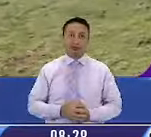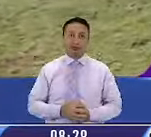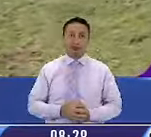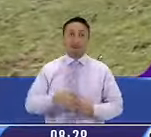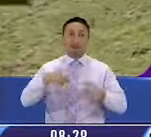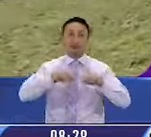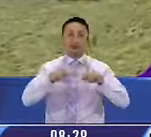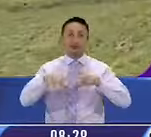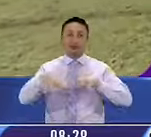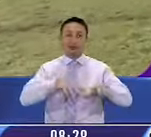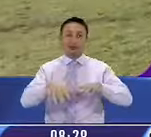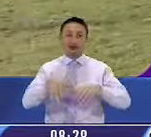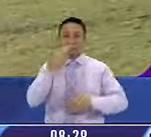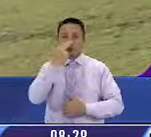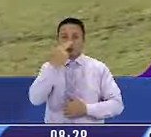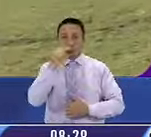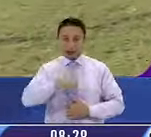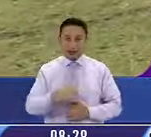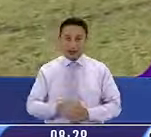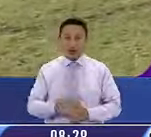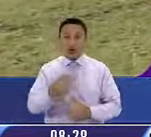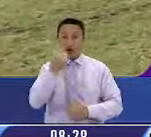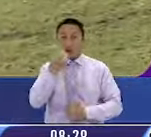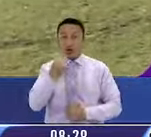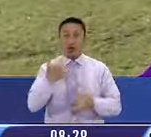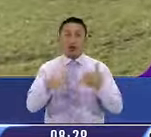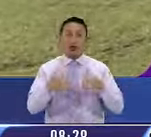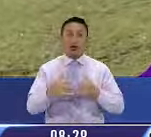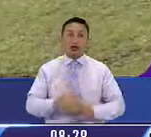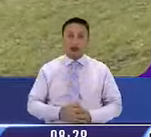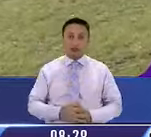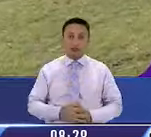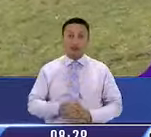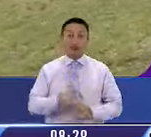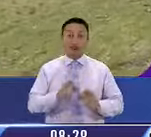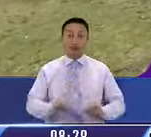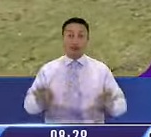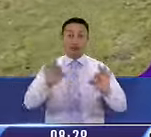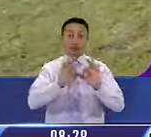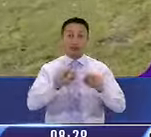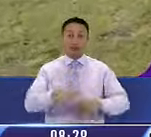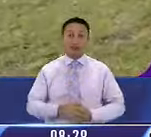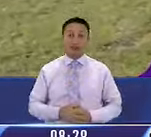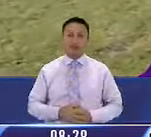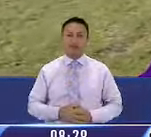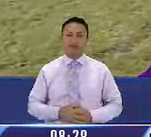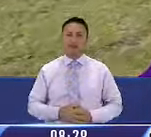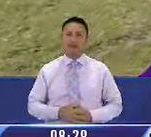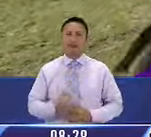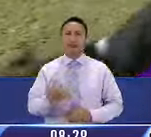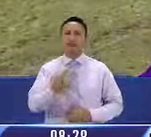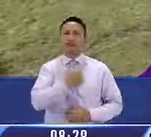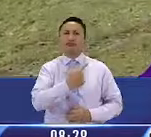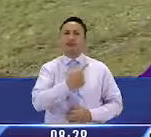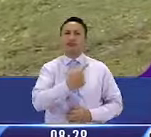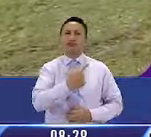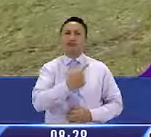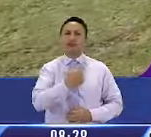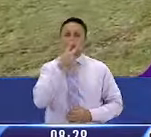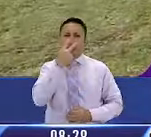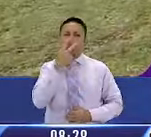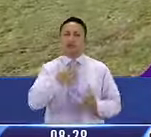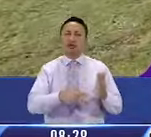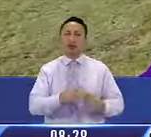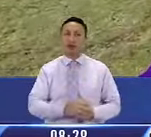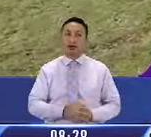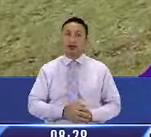diferentes actividades lúdicas, entrenamiento con comida, con juguetes, algo importante para nuestros canes. ¿Qué es lo que estamos viendo en estos momentos, no? Precisamente que el